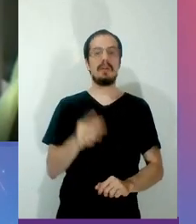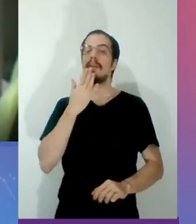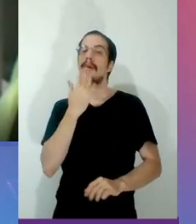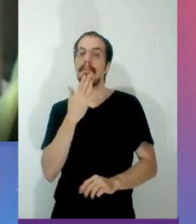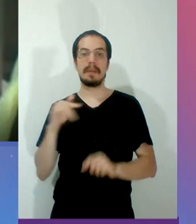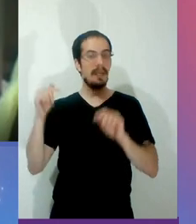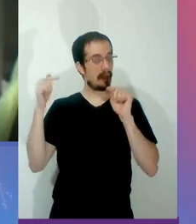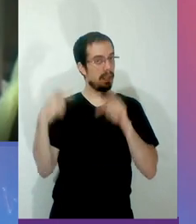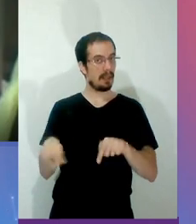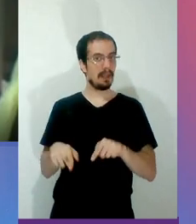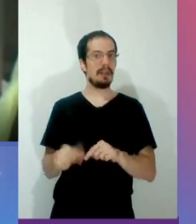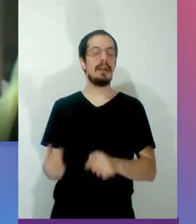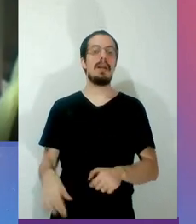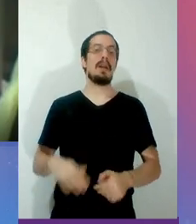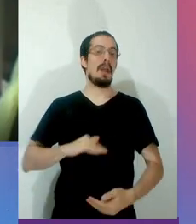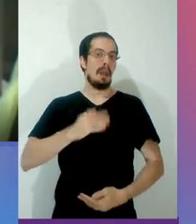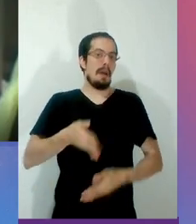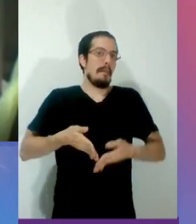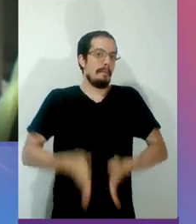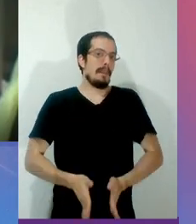el preparto y posparto.